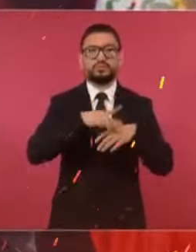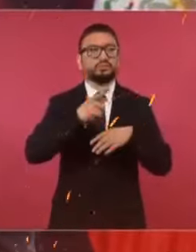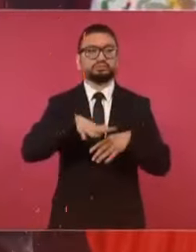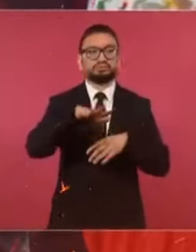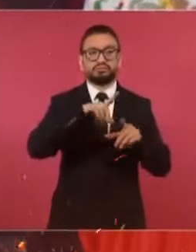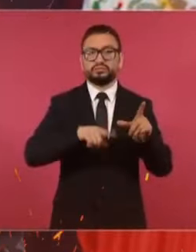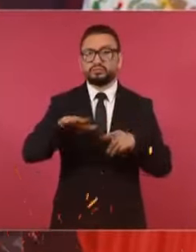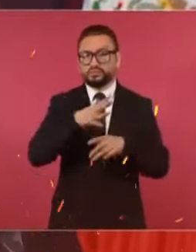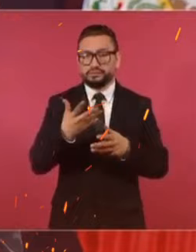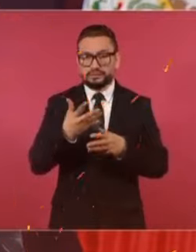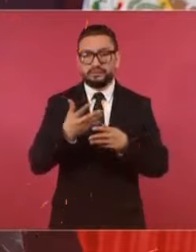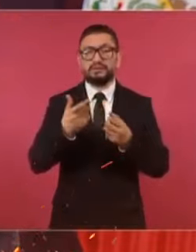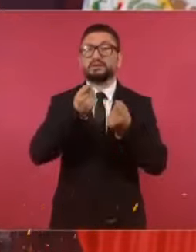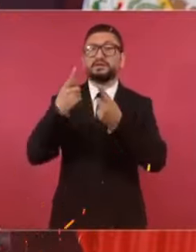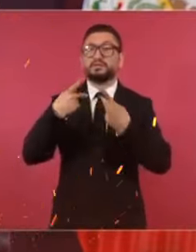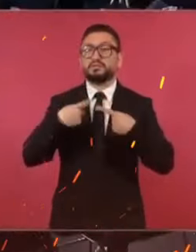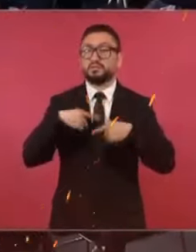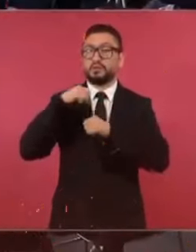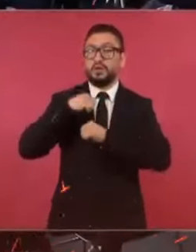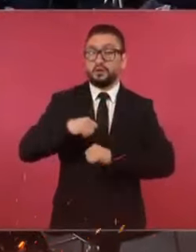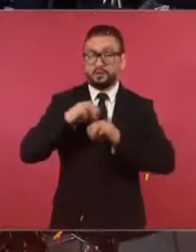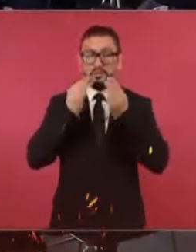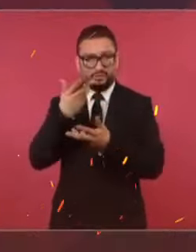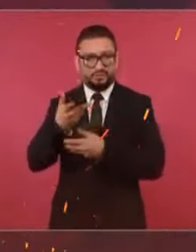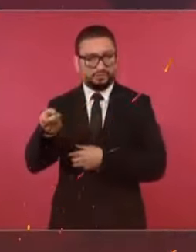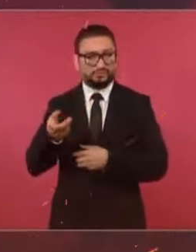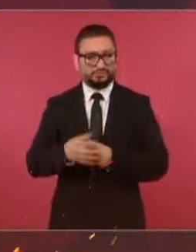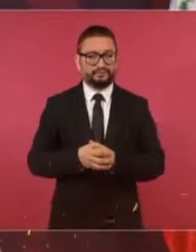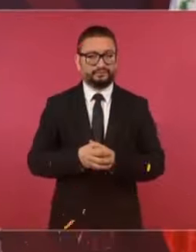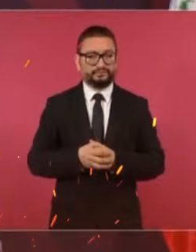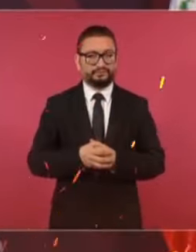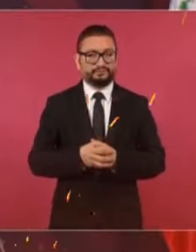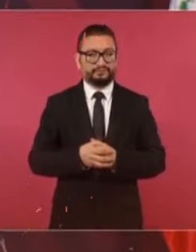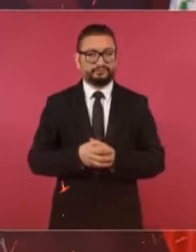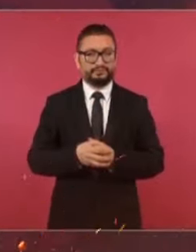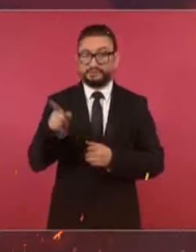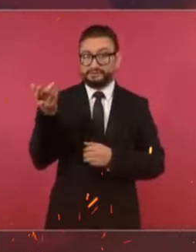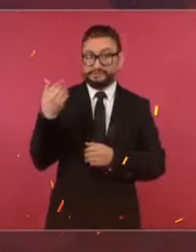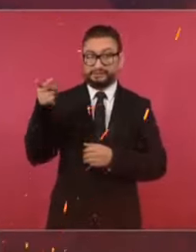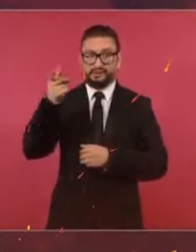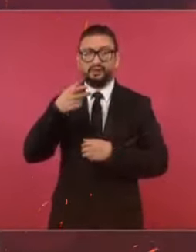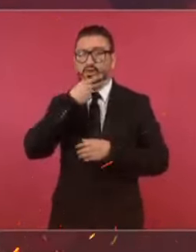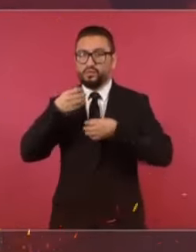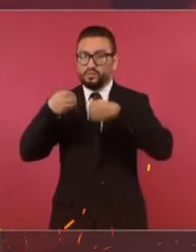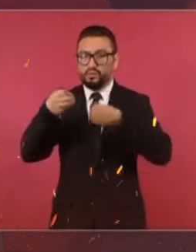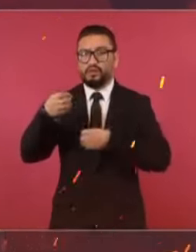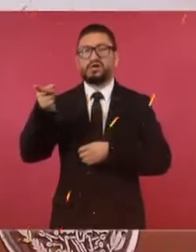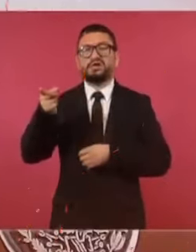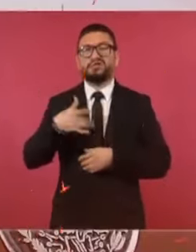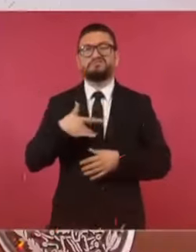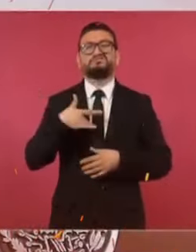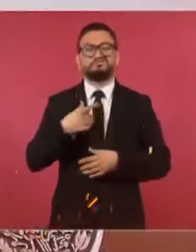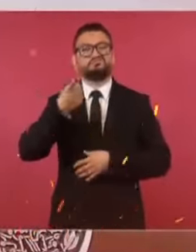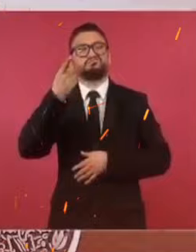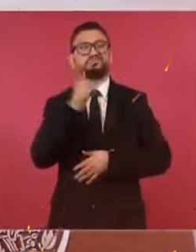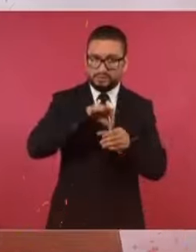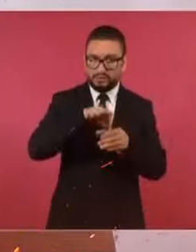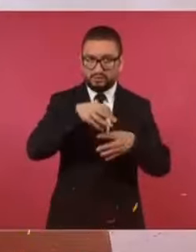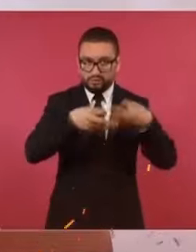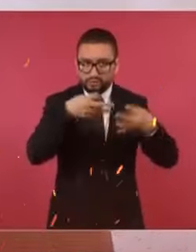peligrosísimos, y a delincuentes de cuello blanco, o esto que acaba de hacer un juez, se atreve a ordenarle al Tribunal